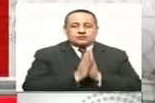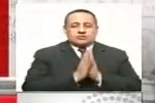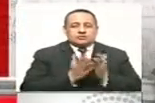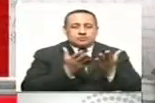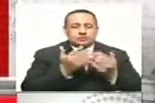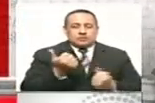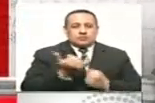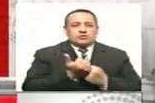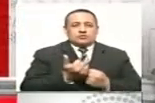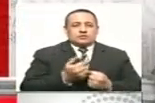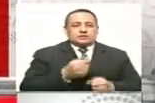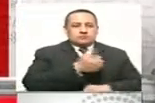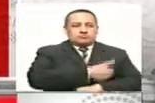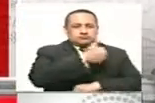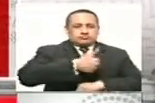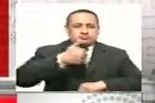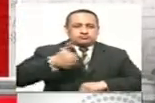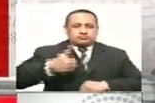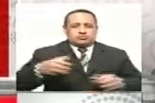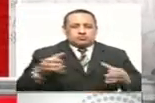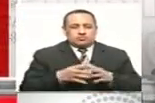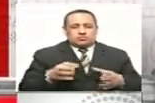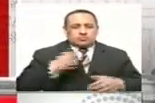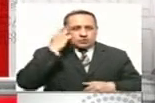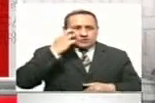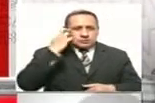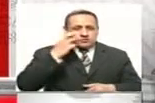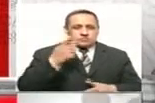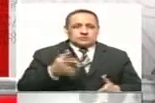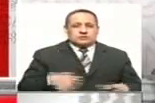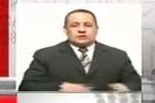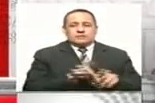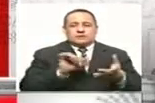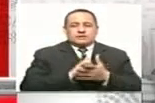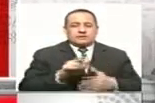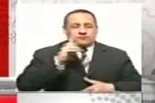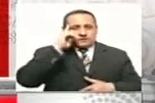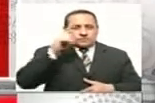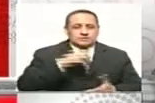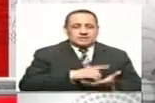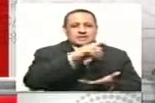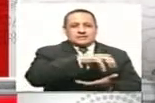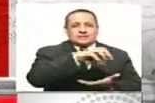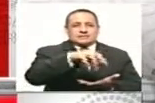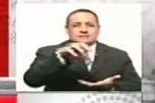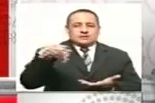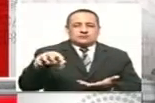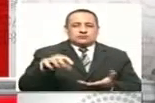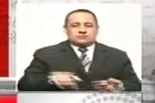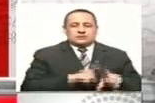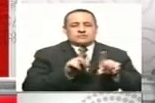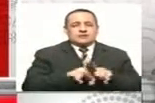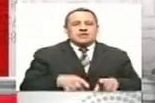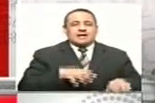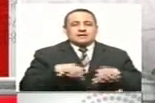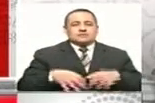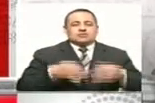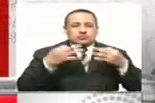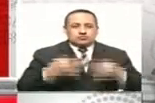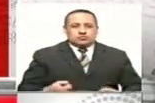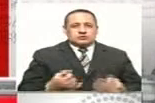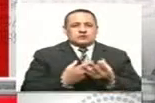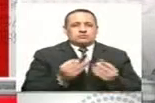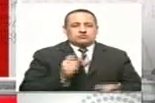usted el pedido de los voceros de los diferentes grupos parlamentarios en la creación de distritos, haciendo justicia a